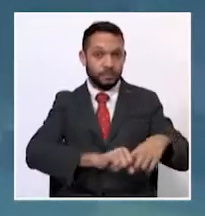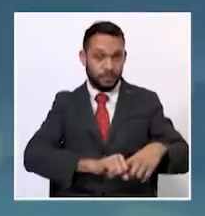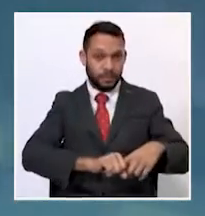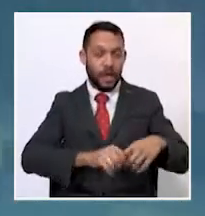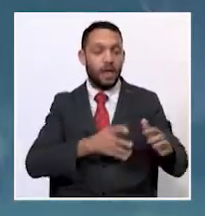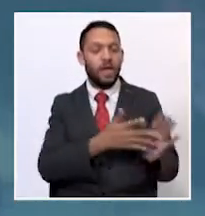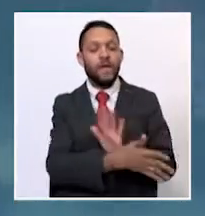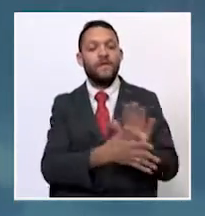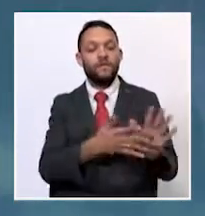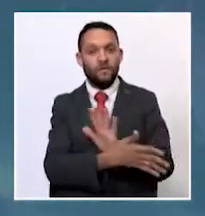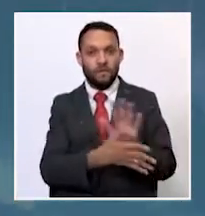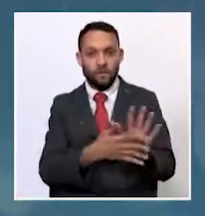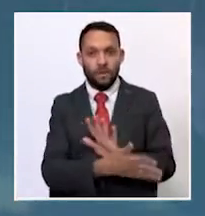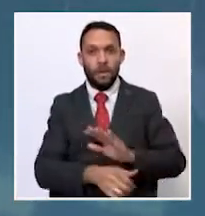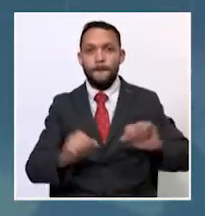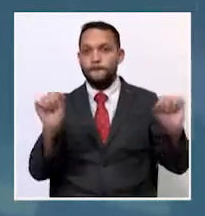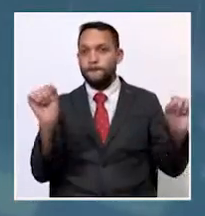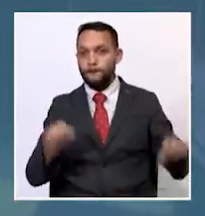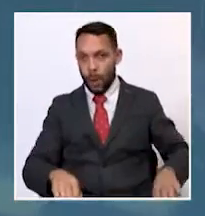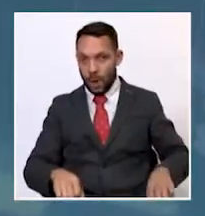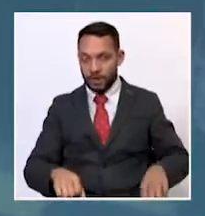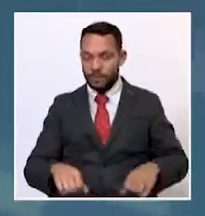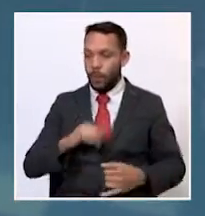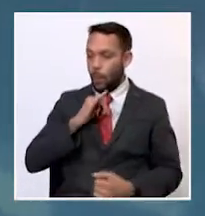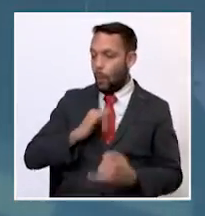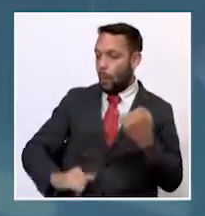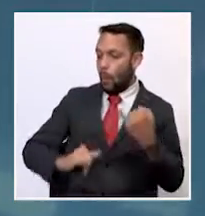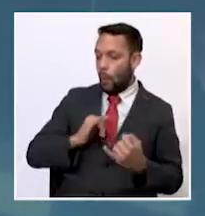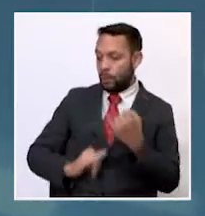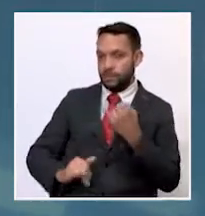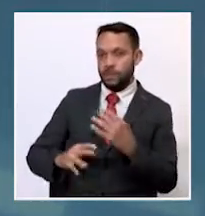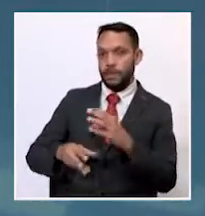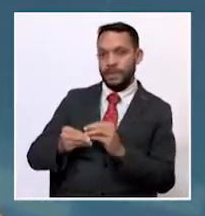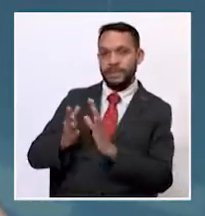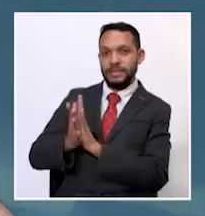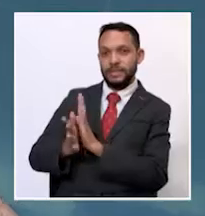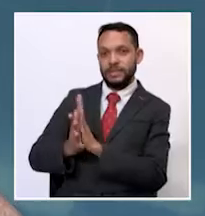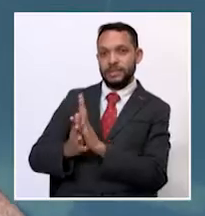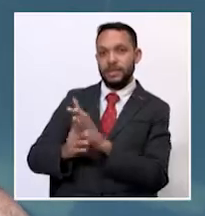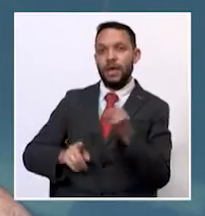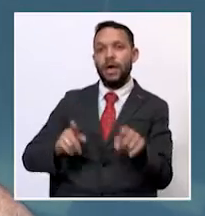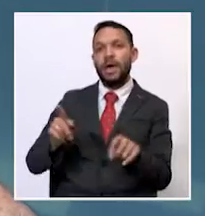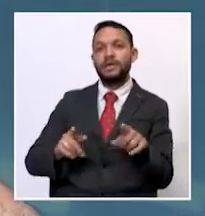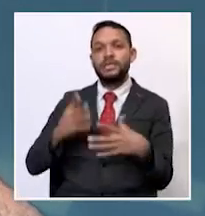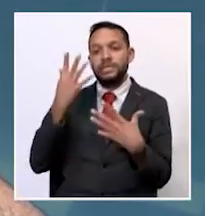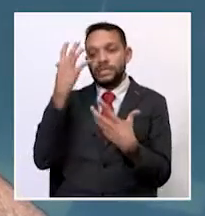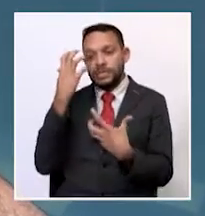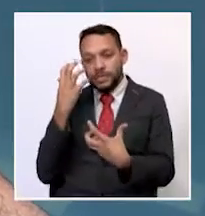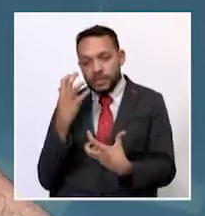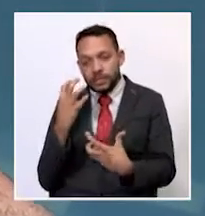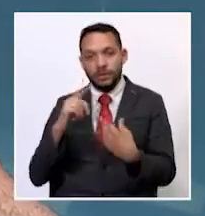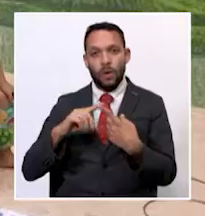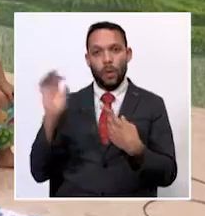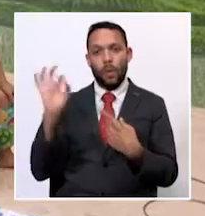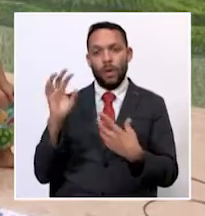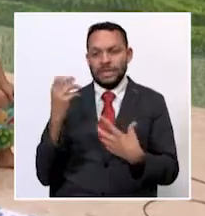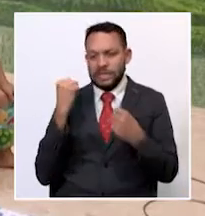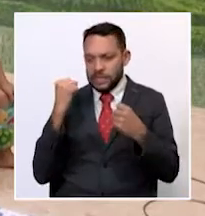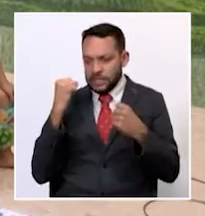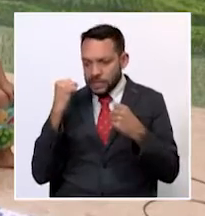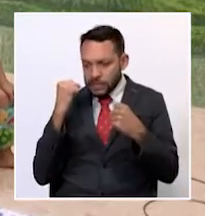información necesaria. Por Usted, último, quiero decirles una situación importante. El estrés, la ansiedad, genera en los